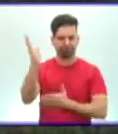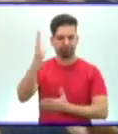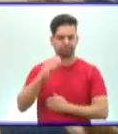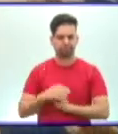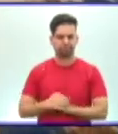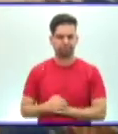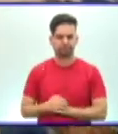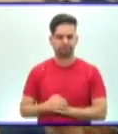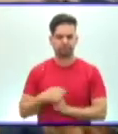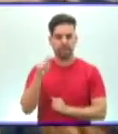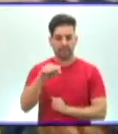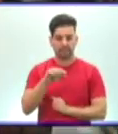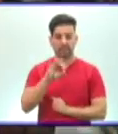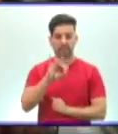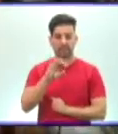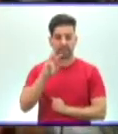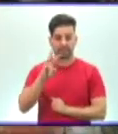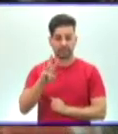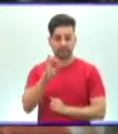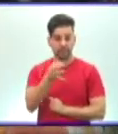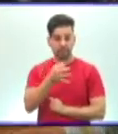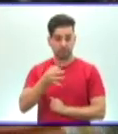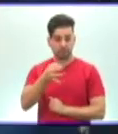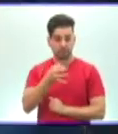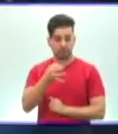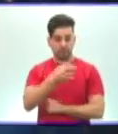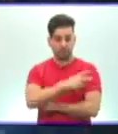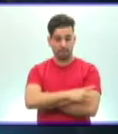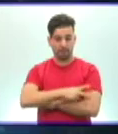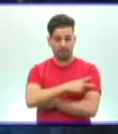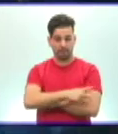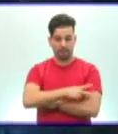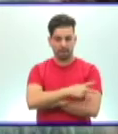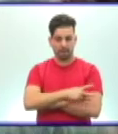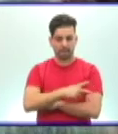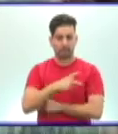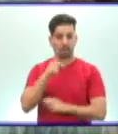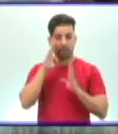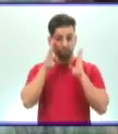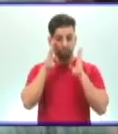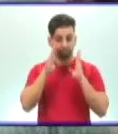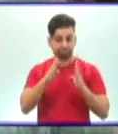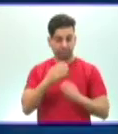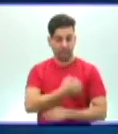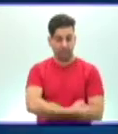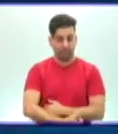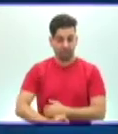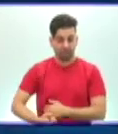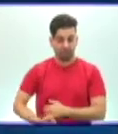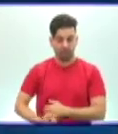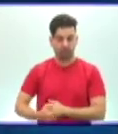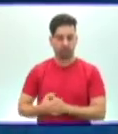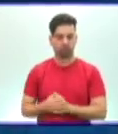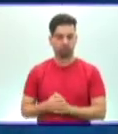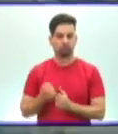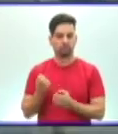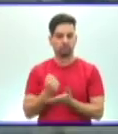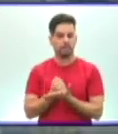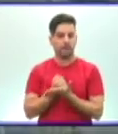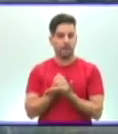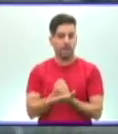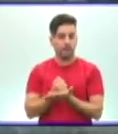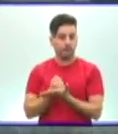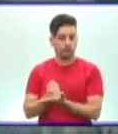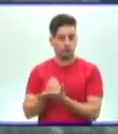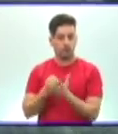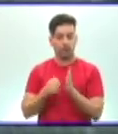los 73 municipios del país donde habrá que concentrar los mayores esfuerzos para materializar las medidas y